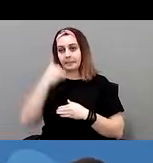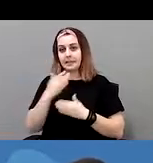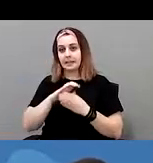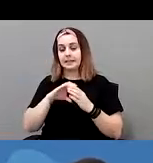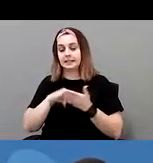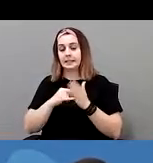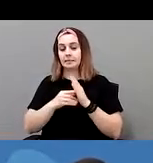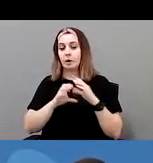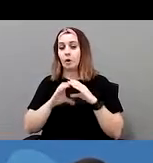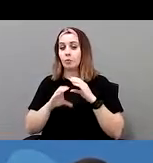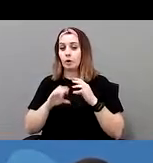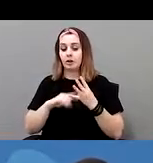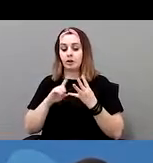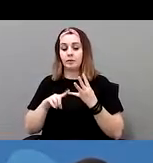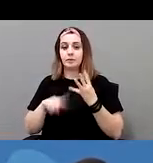comunicación